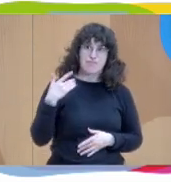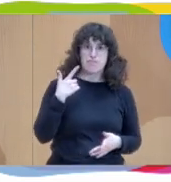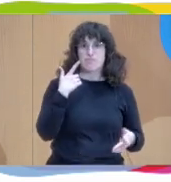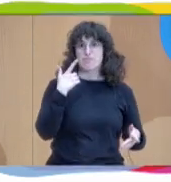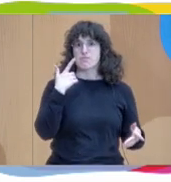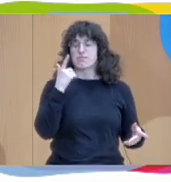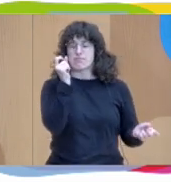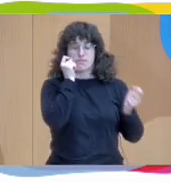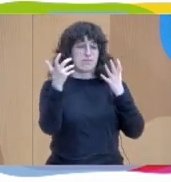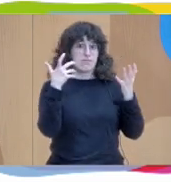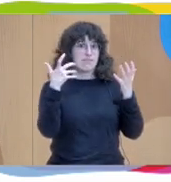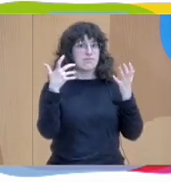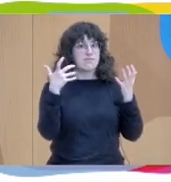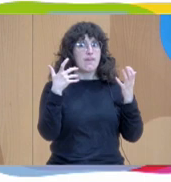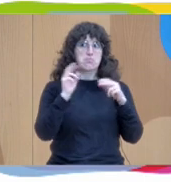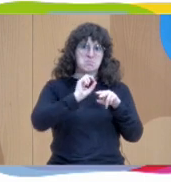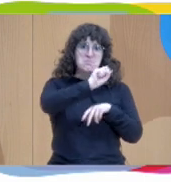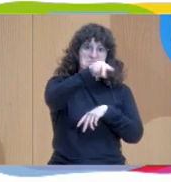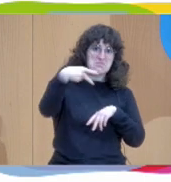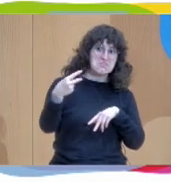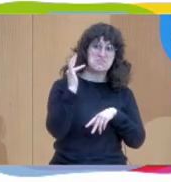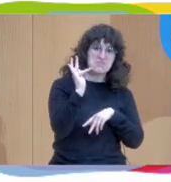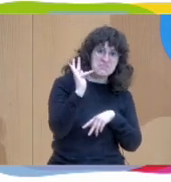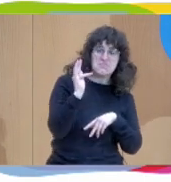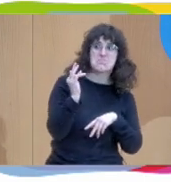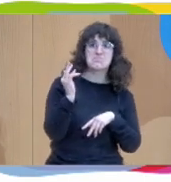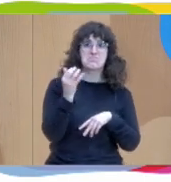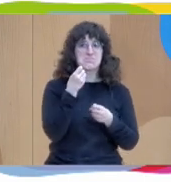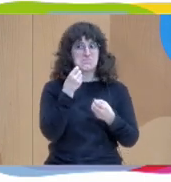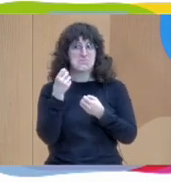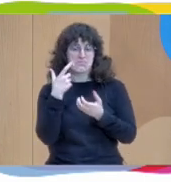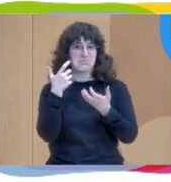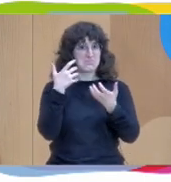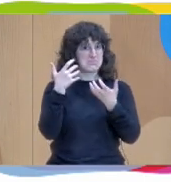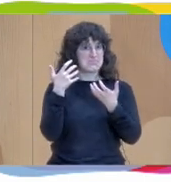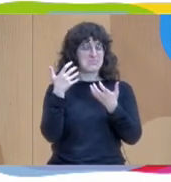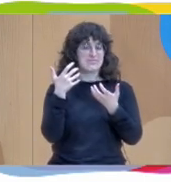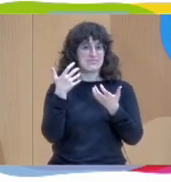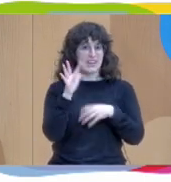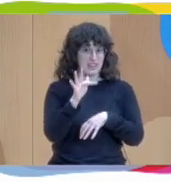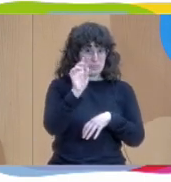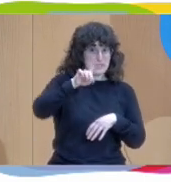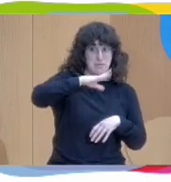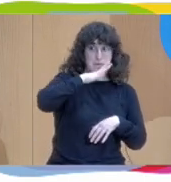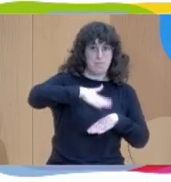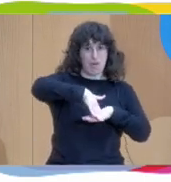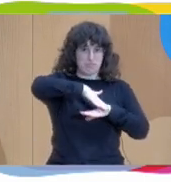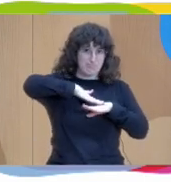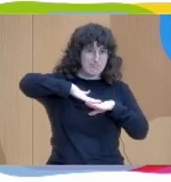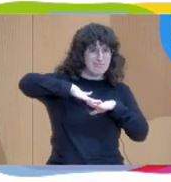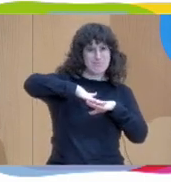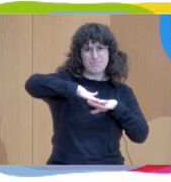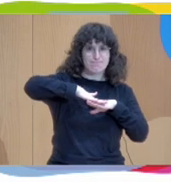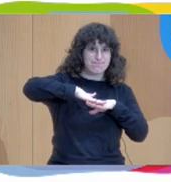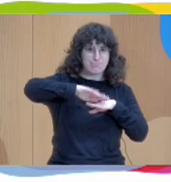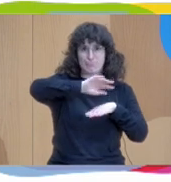los excelentes resultados que cosechaban sino también que el esfuerzo básico de esto consistía en promover el diálogo entre las